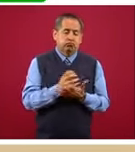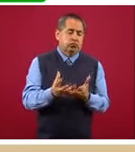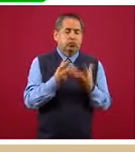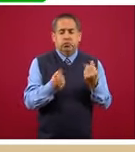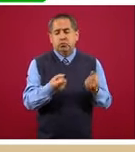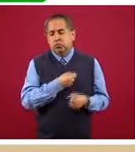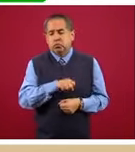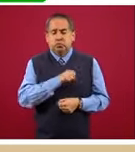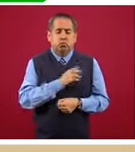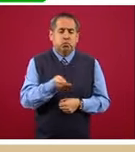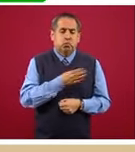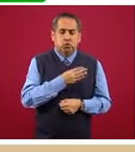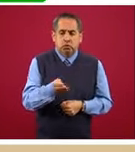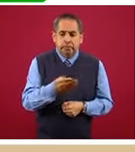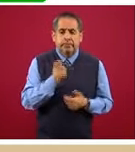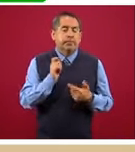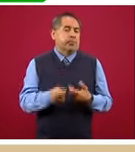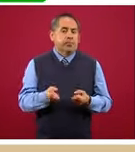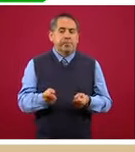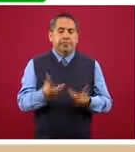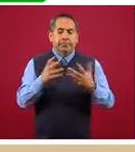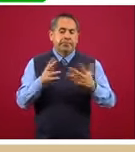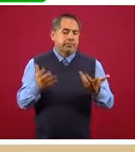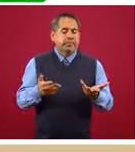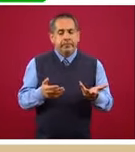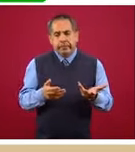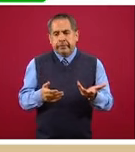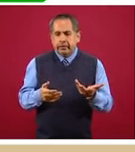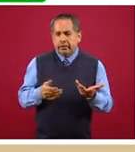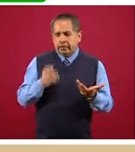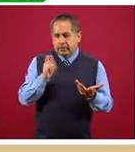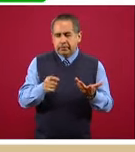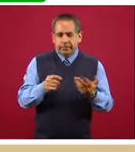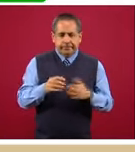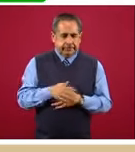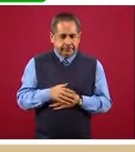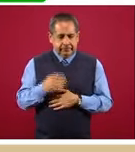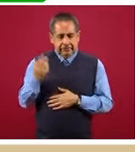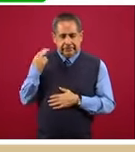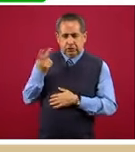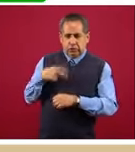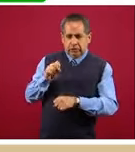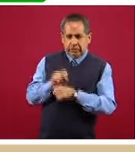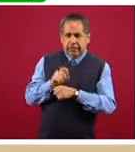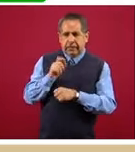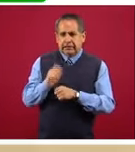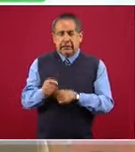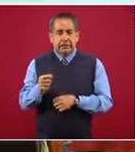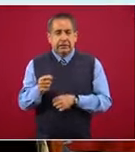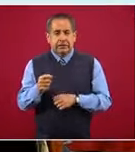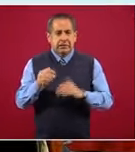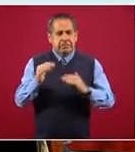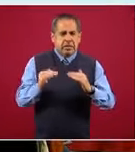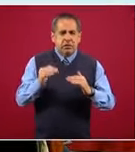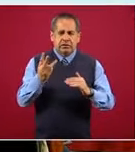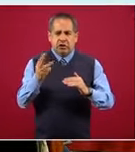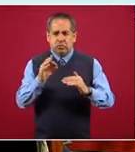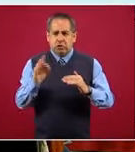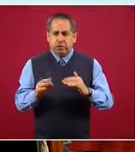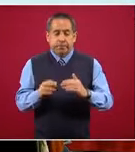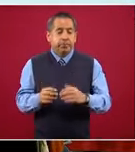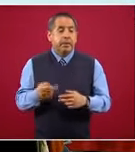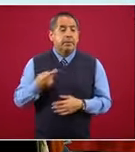meseta sin crecer, inclusive la diferencia de las últimas 2 semanas es de un menos 3%. Lo bueno es